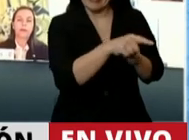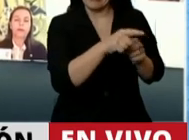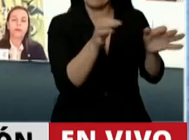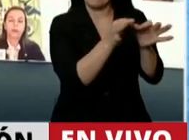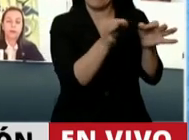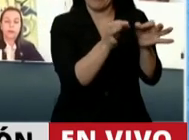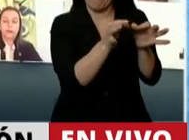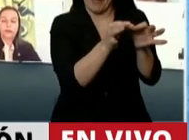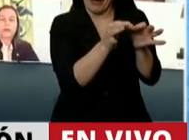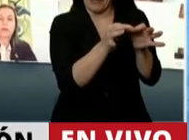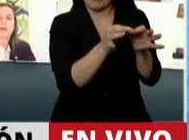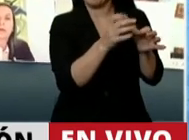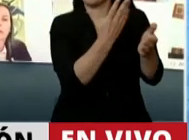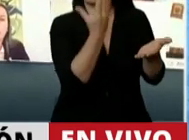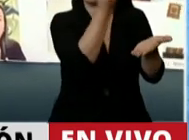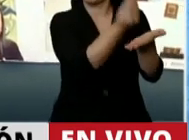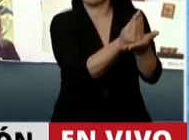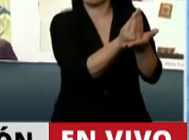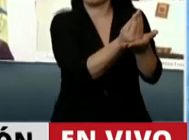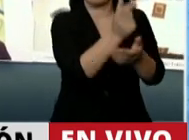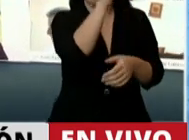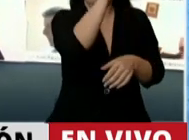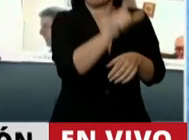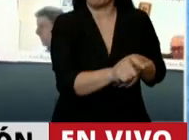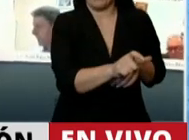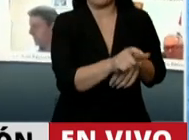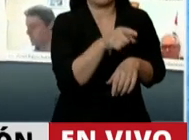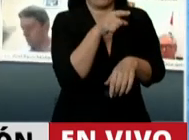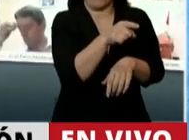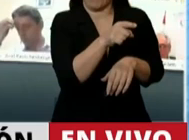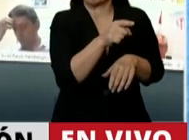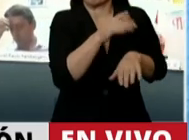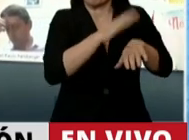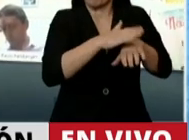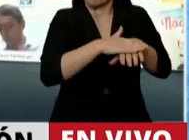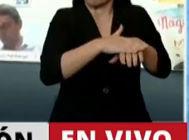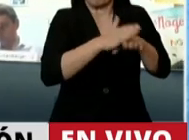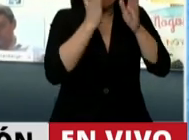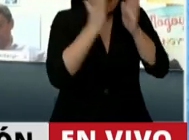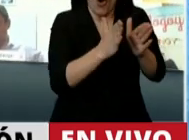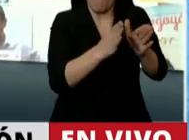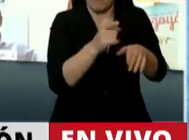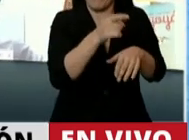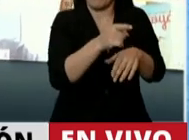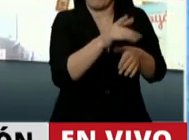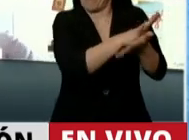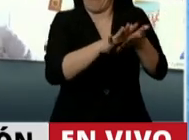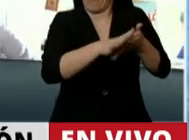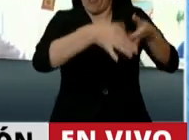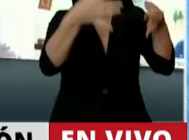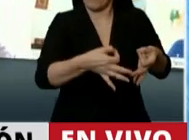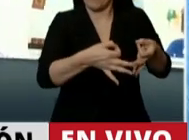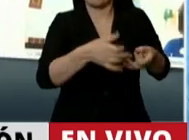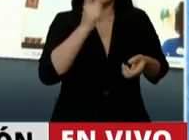puesto en ese cargo a una persona proba, comprometida y honesta como